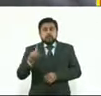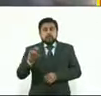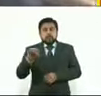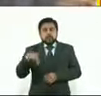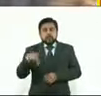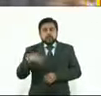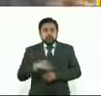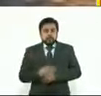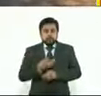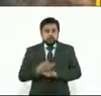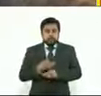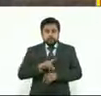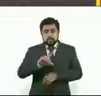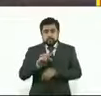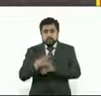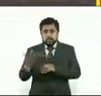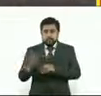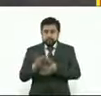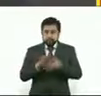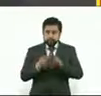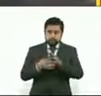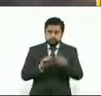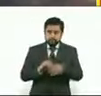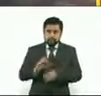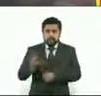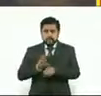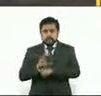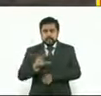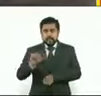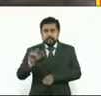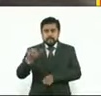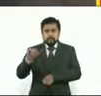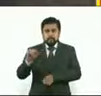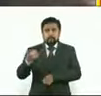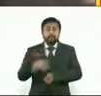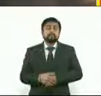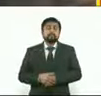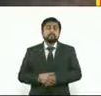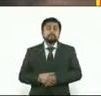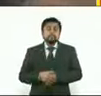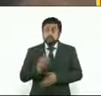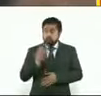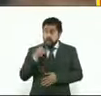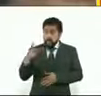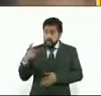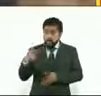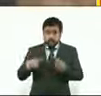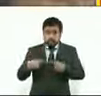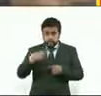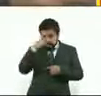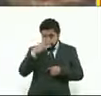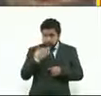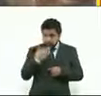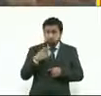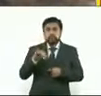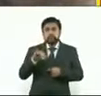cabo en Cali, Bay. Y con buenos resultados para México, ¿verdad? Magnífico. Sí, muy buenos